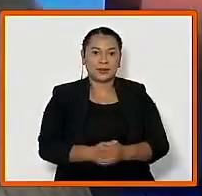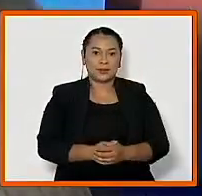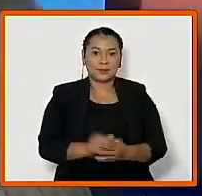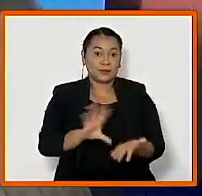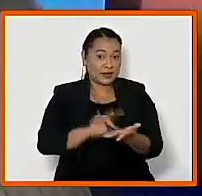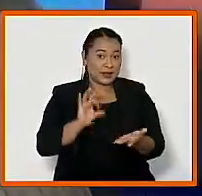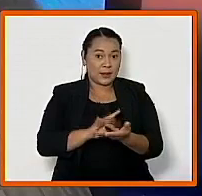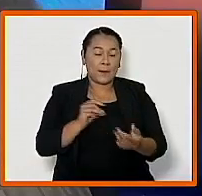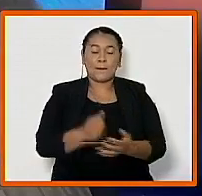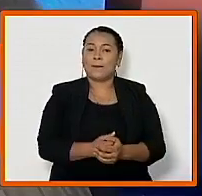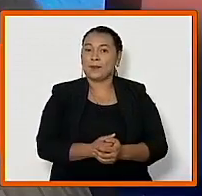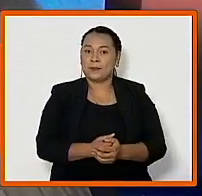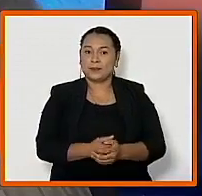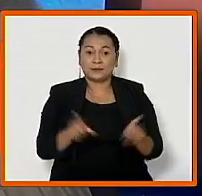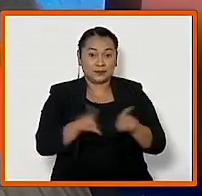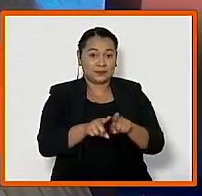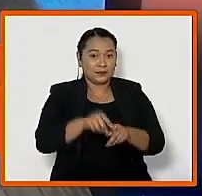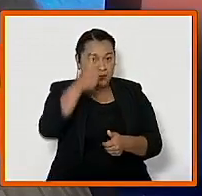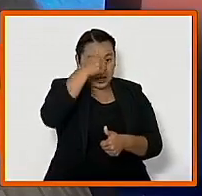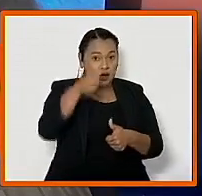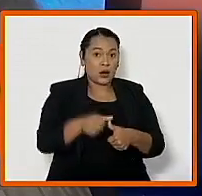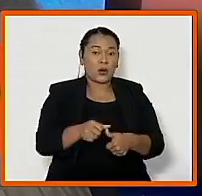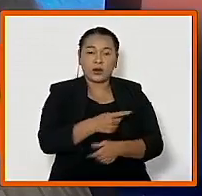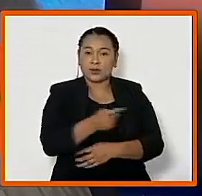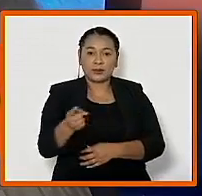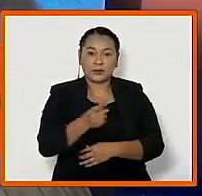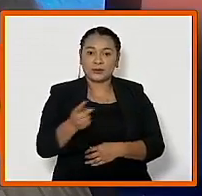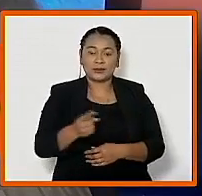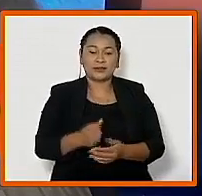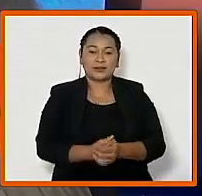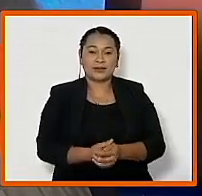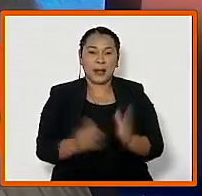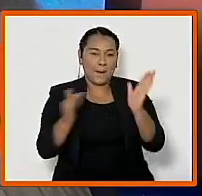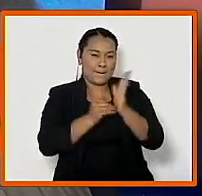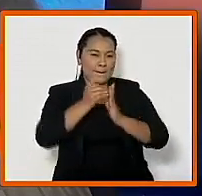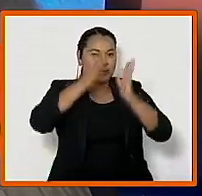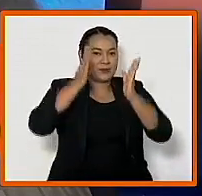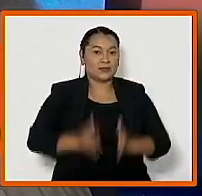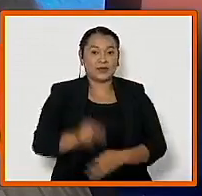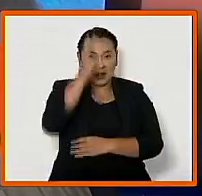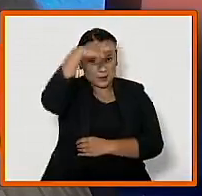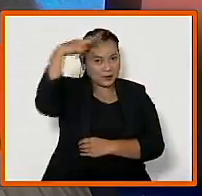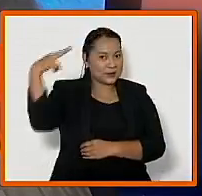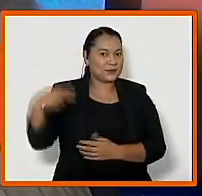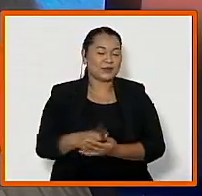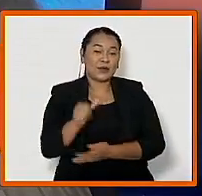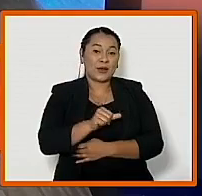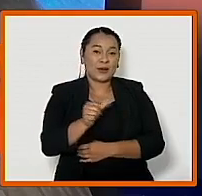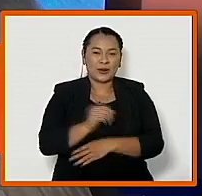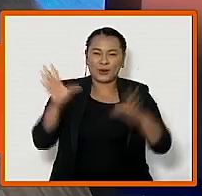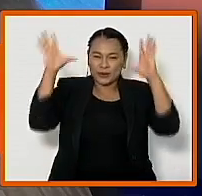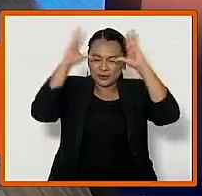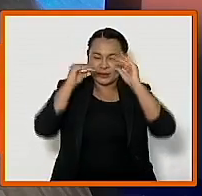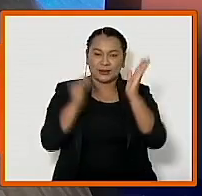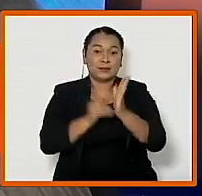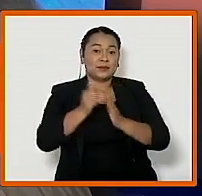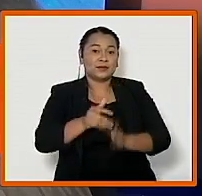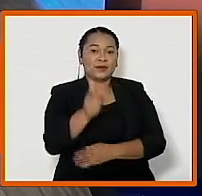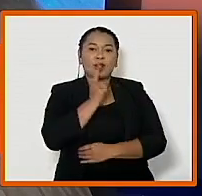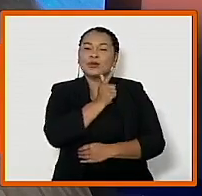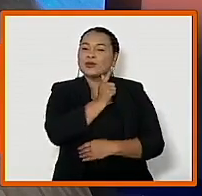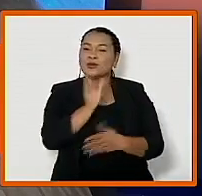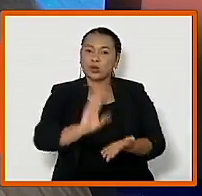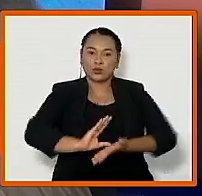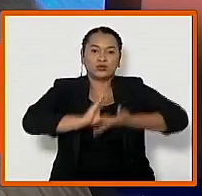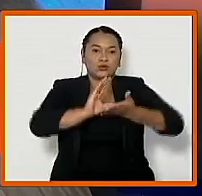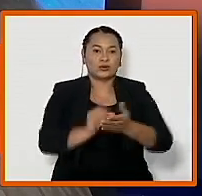este momento para recordarte que te puedes convertir en ese millonario de verano, pues hoy es noche millonaria, noche de Loto Super Premio. Y